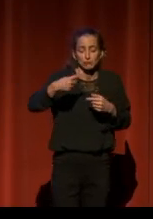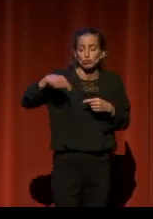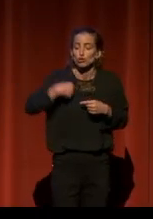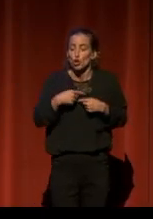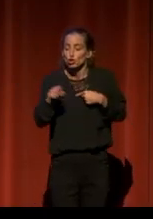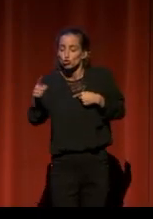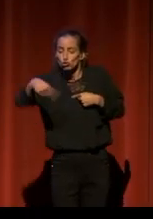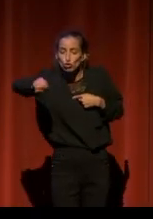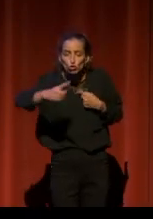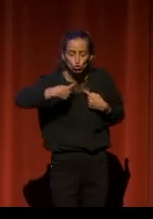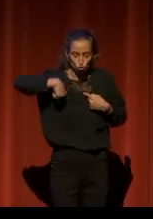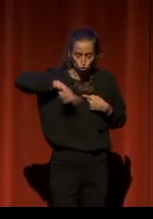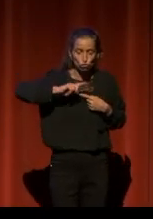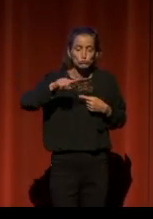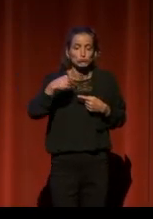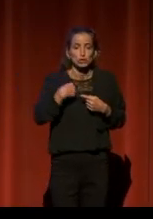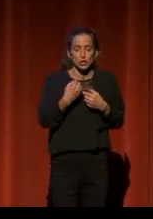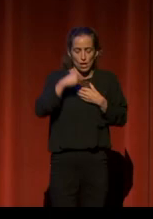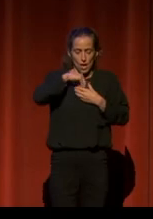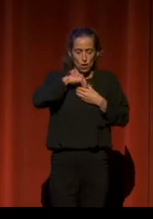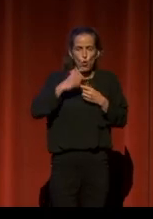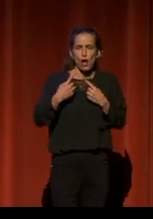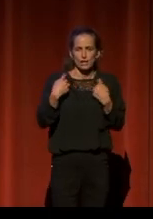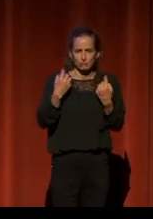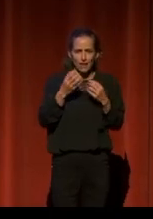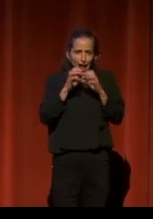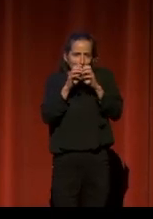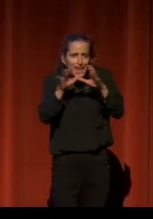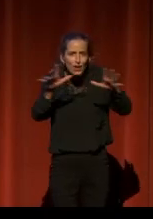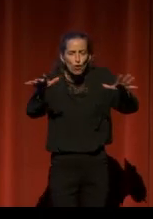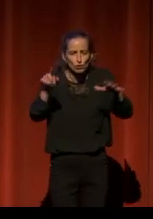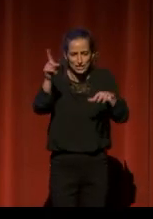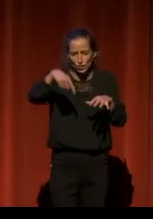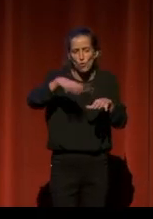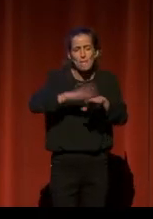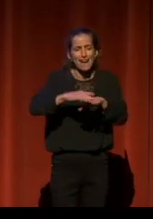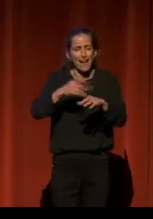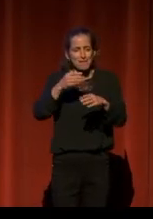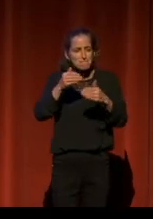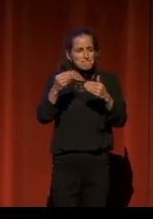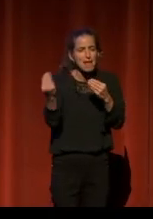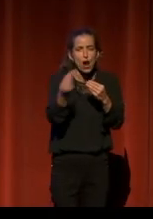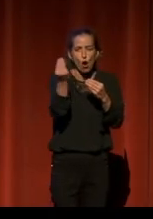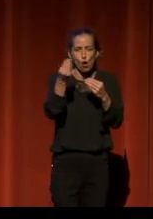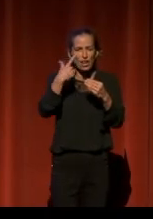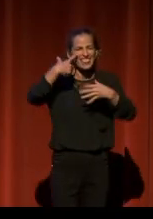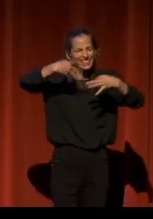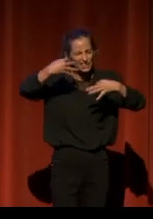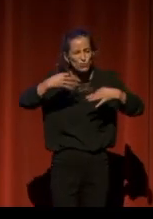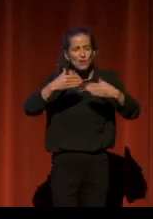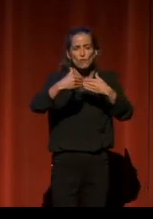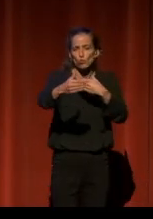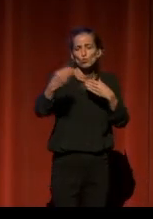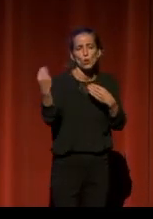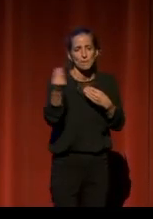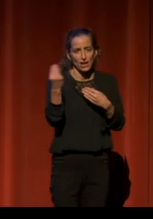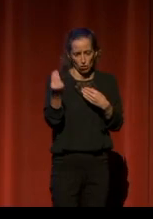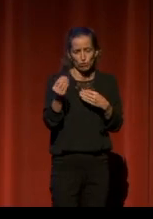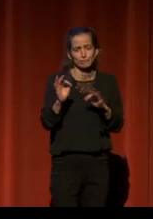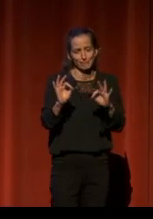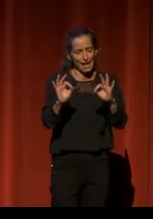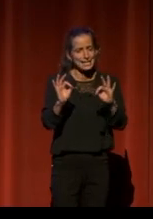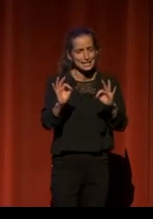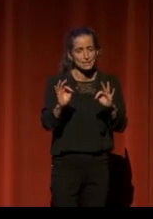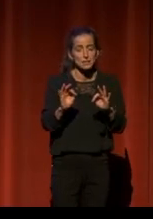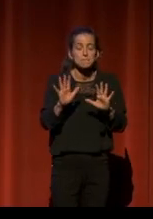y es un viaje hacia un futuro mejor no hacia una certidumbre cierta certeza de futuro mejor Bueno pues no Por